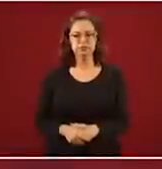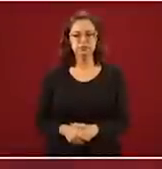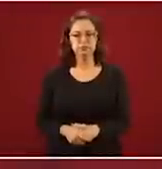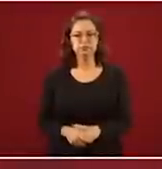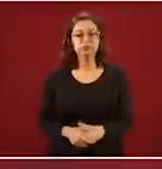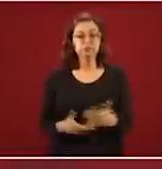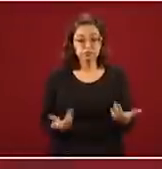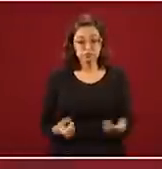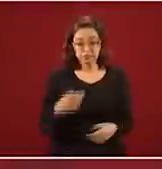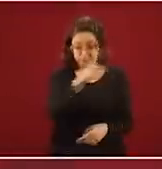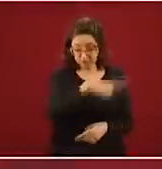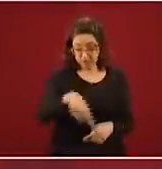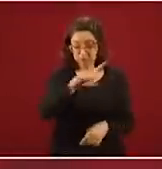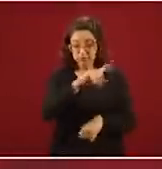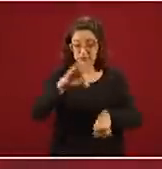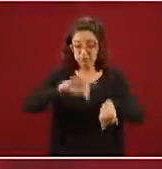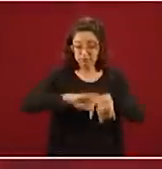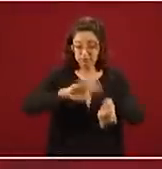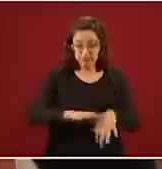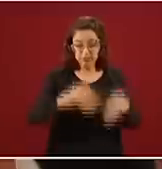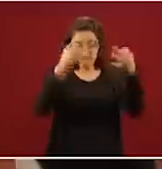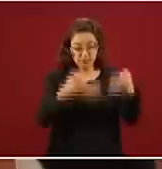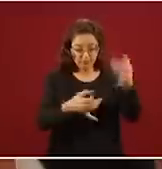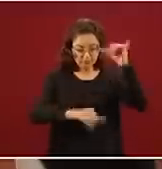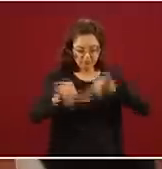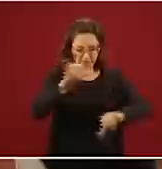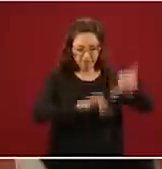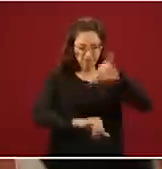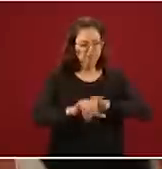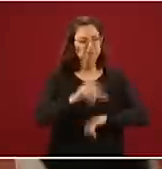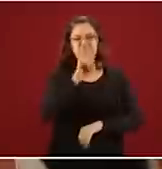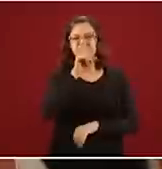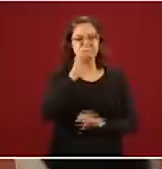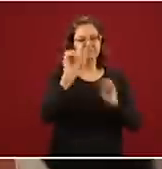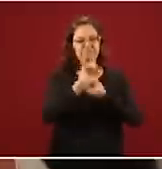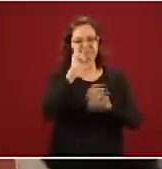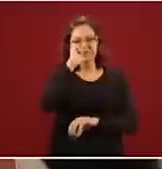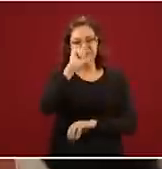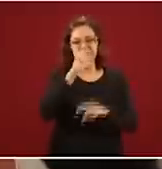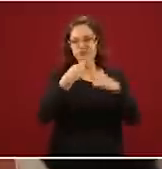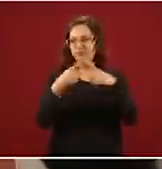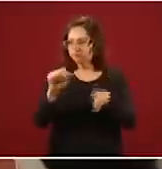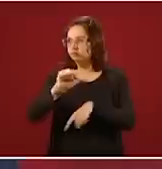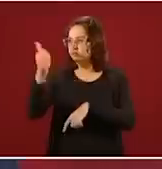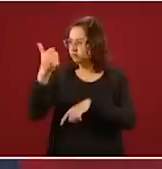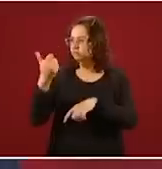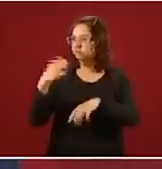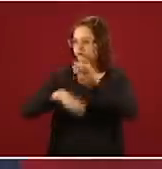producen los medicamentos. No estamos hablando de laboratorios.